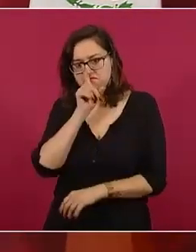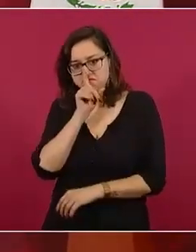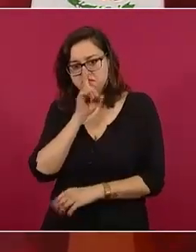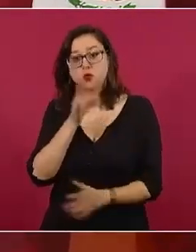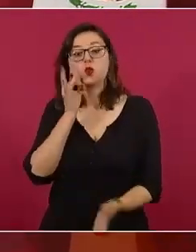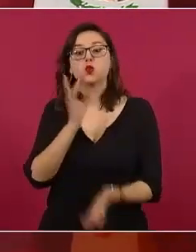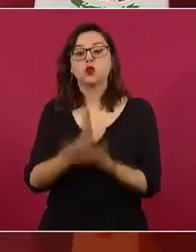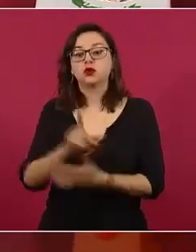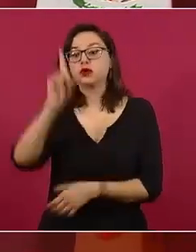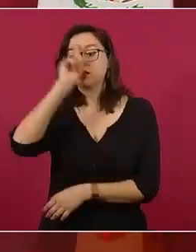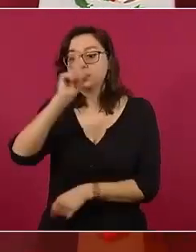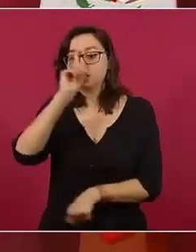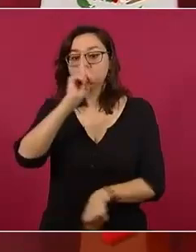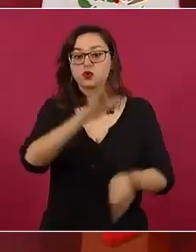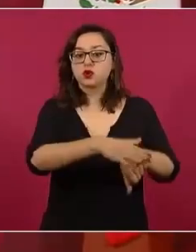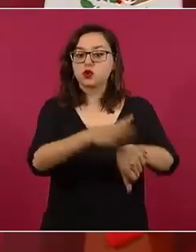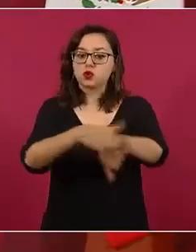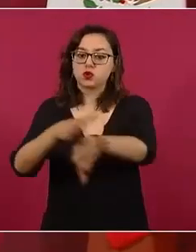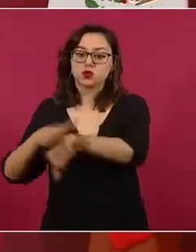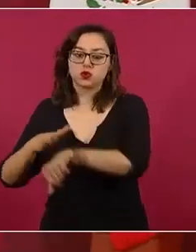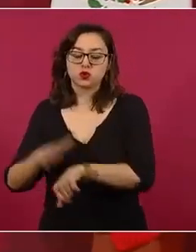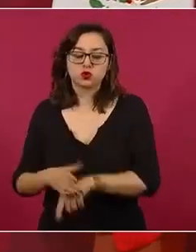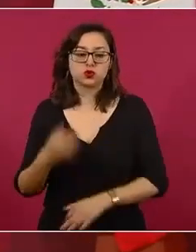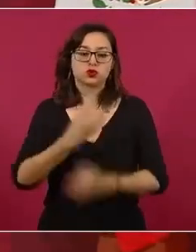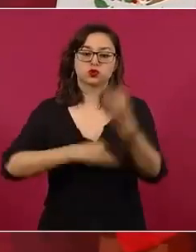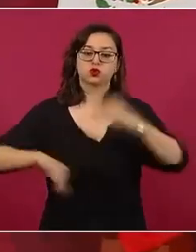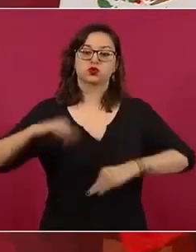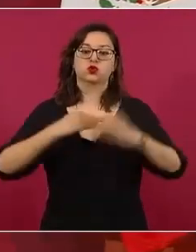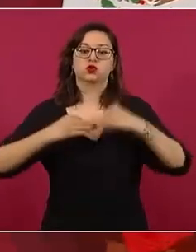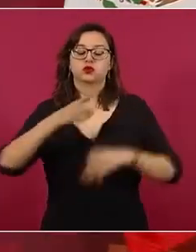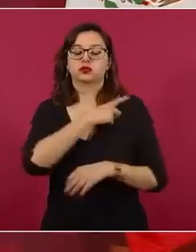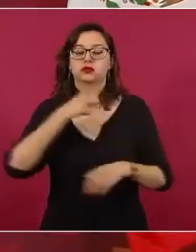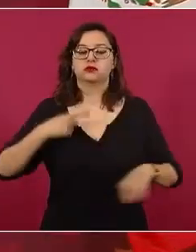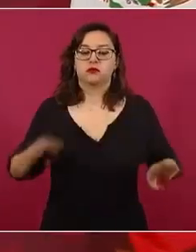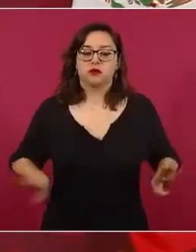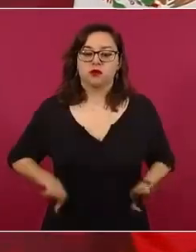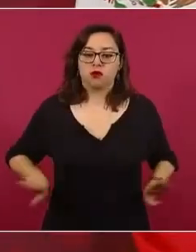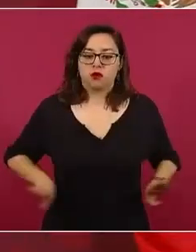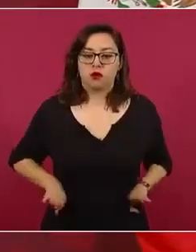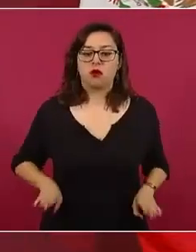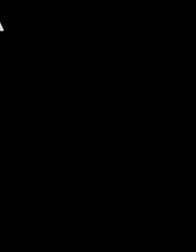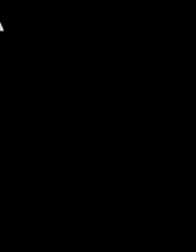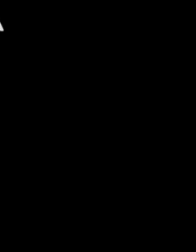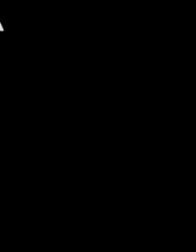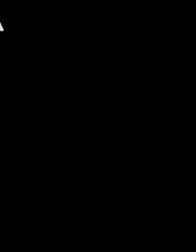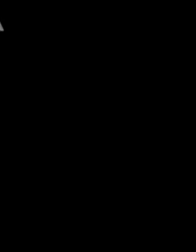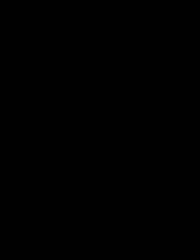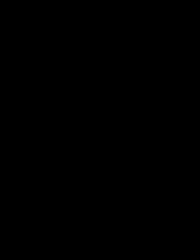actuemos como mujeres, como hombres libres. Eso es todo.